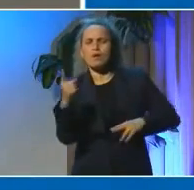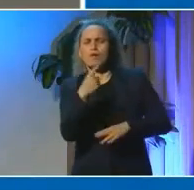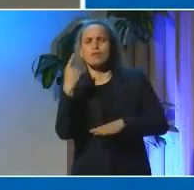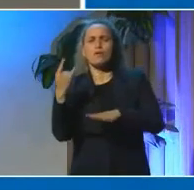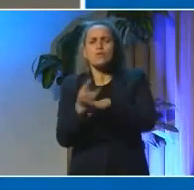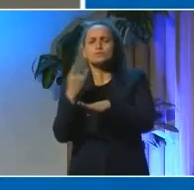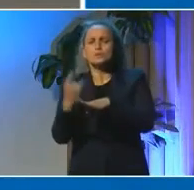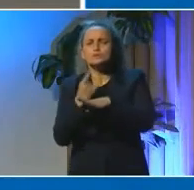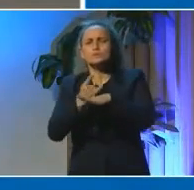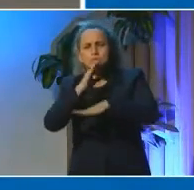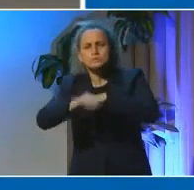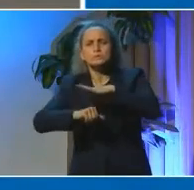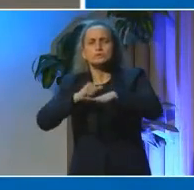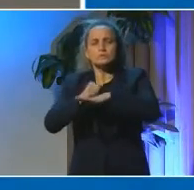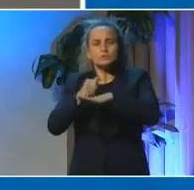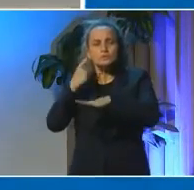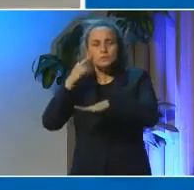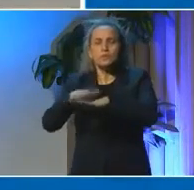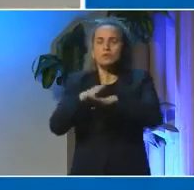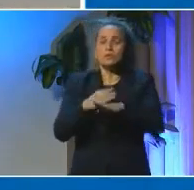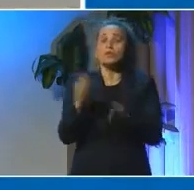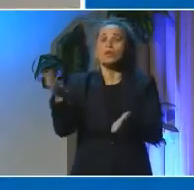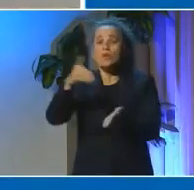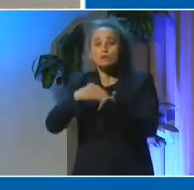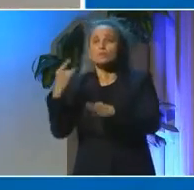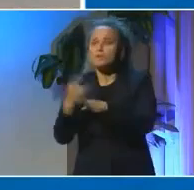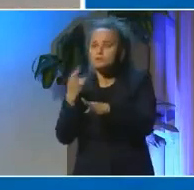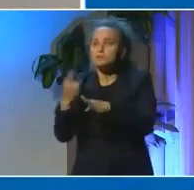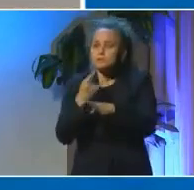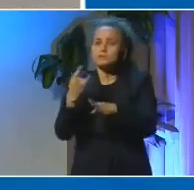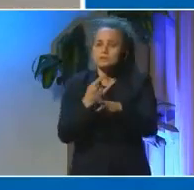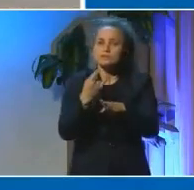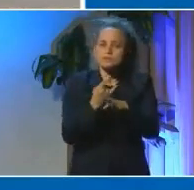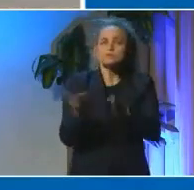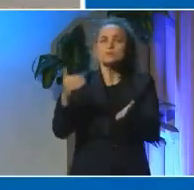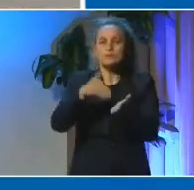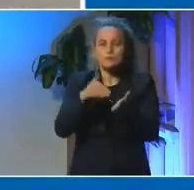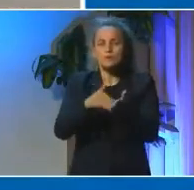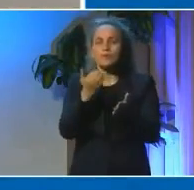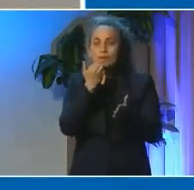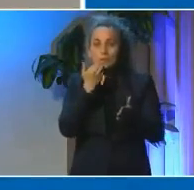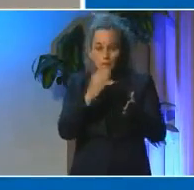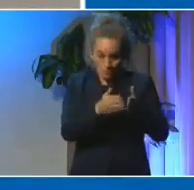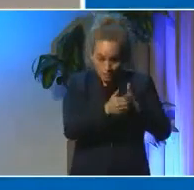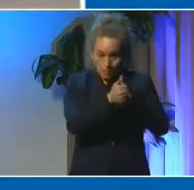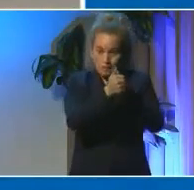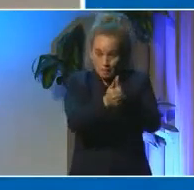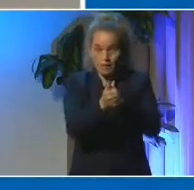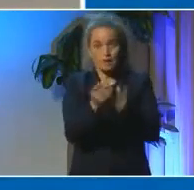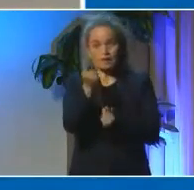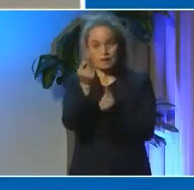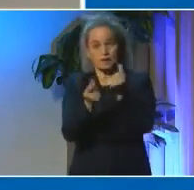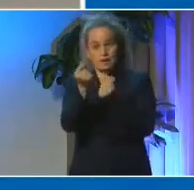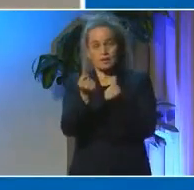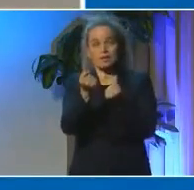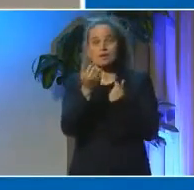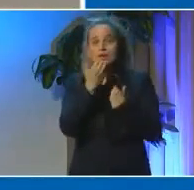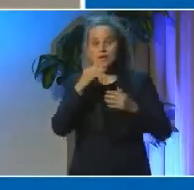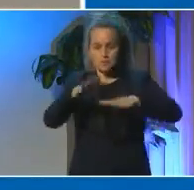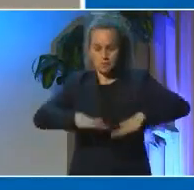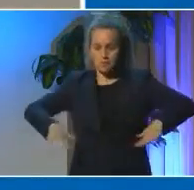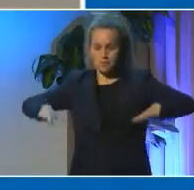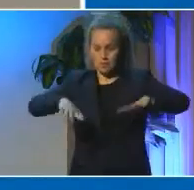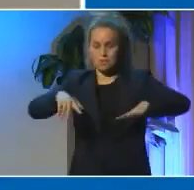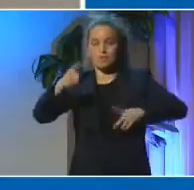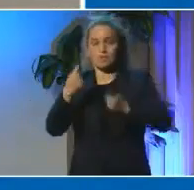nuestra premisa en dio es reutilicemos todo lo que podemos reutilizar tenemos una guía por ejemplo de sostenibilidad en punto de venta y lo que le